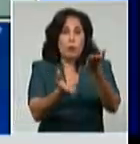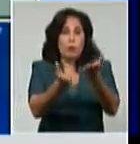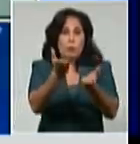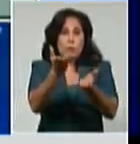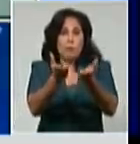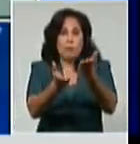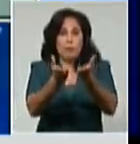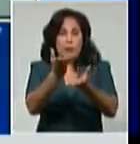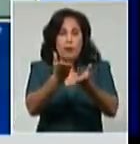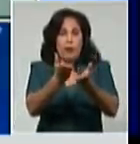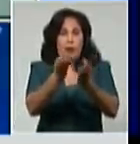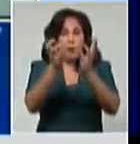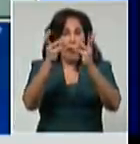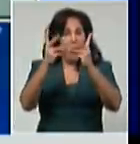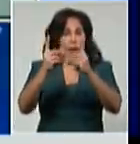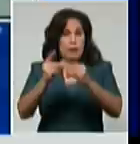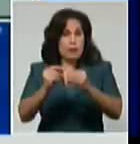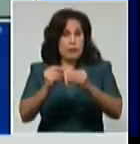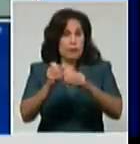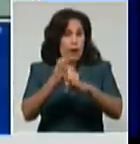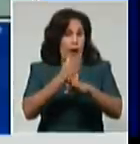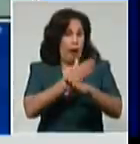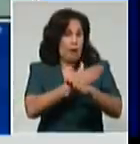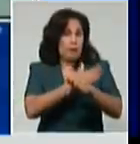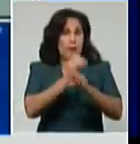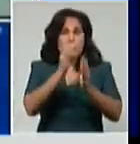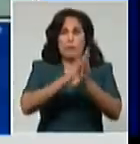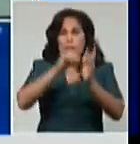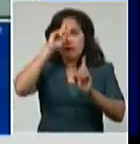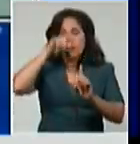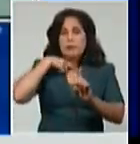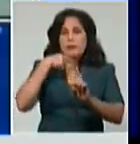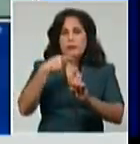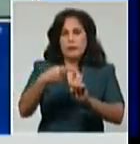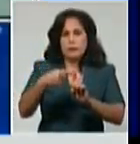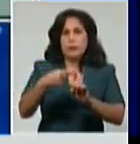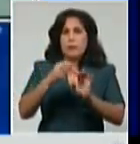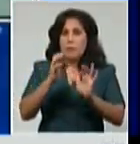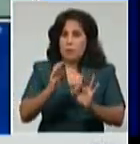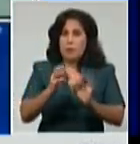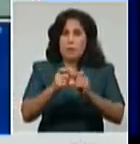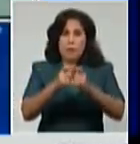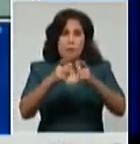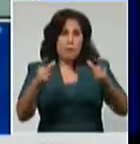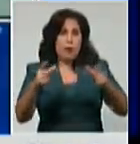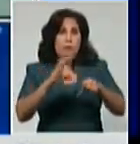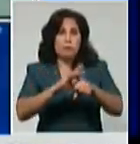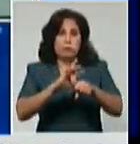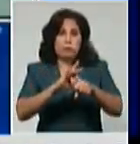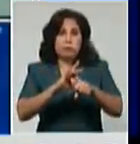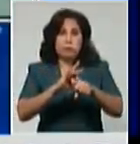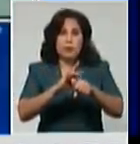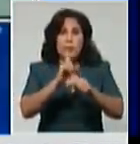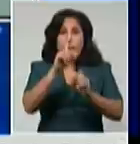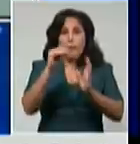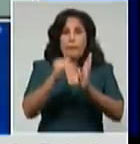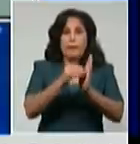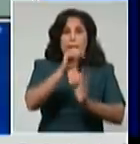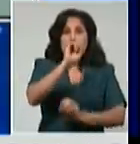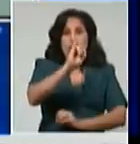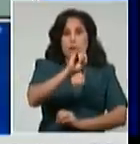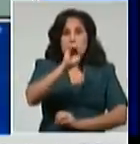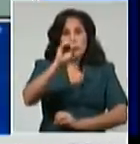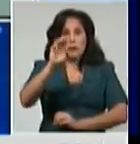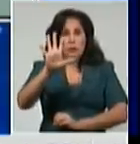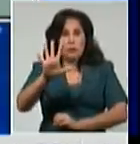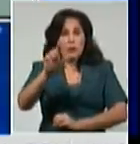la cifra que tuvimos el mes de septiembre, que es el mes de mayor número de casos, de 1.605 casos, pues